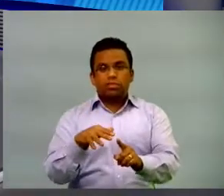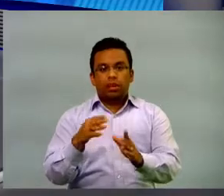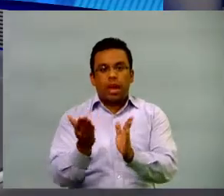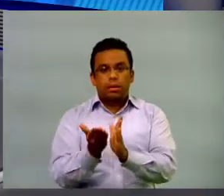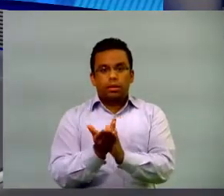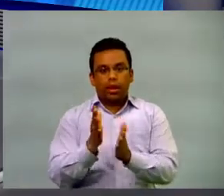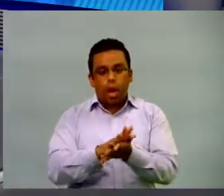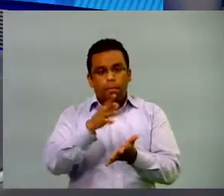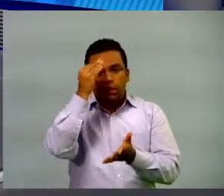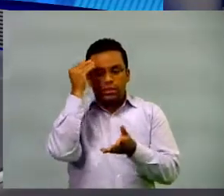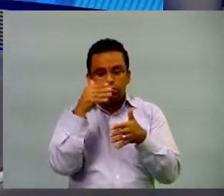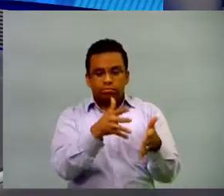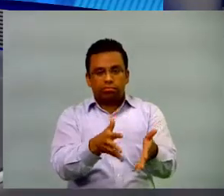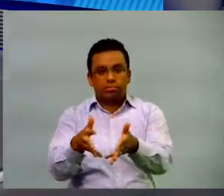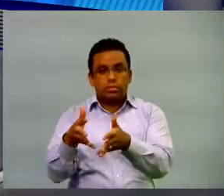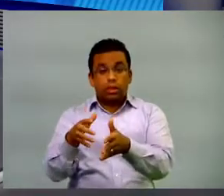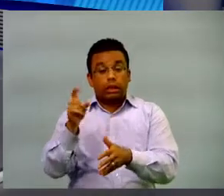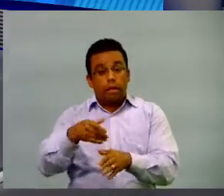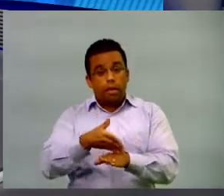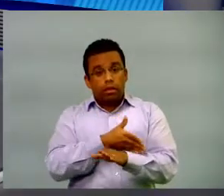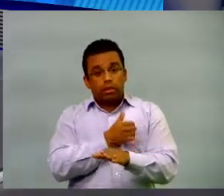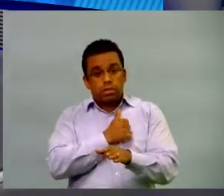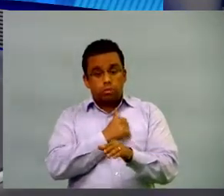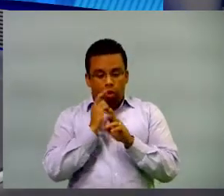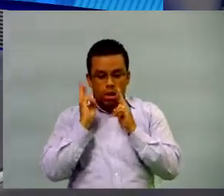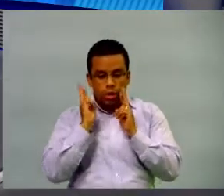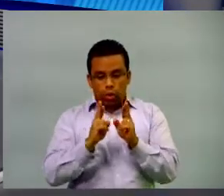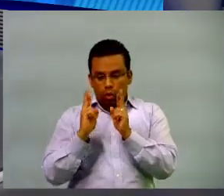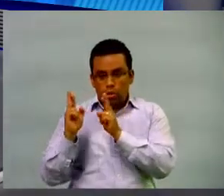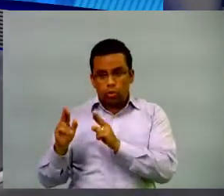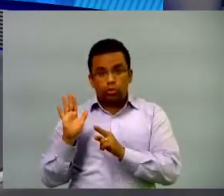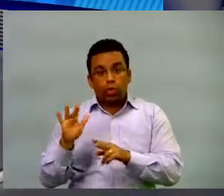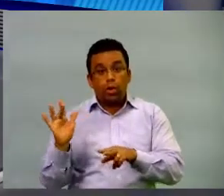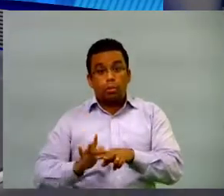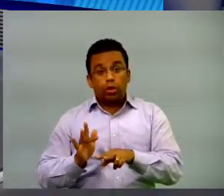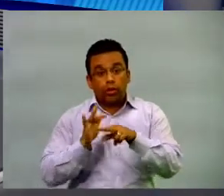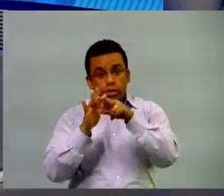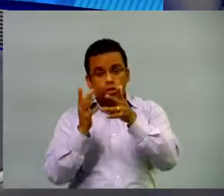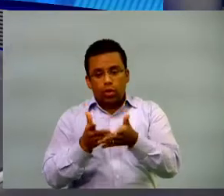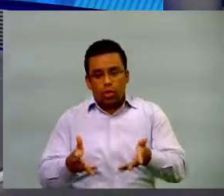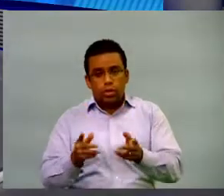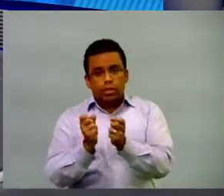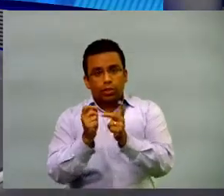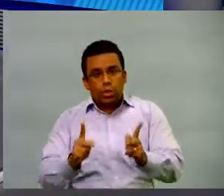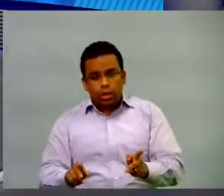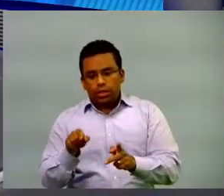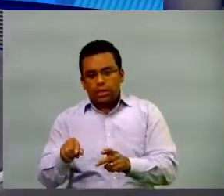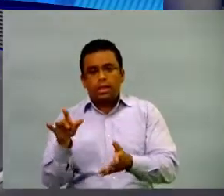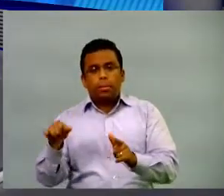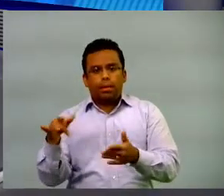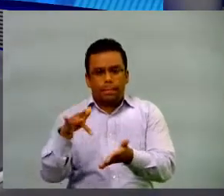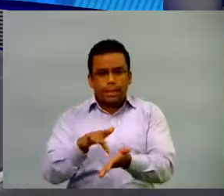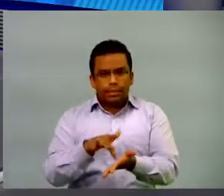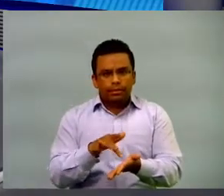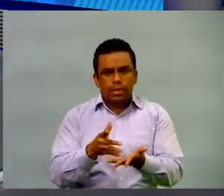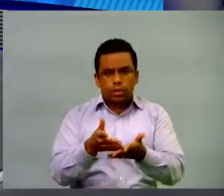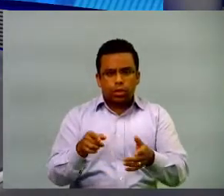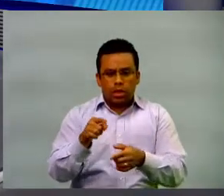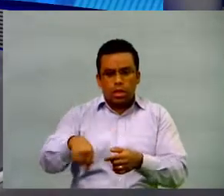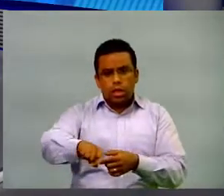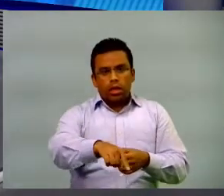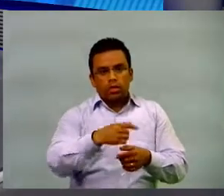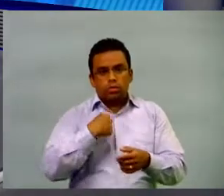del reconocimiento de las motivaciones de los estudiantes o de los participantes para transformar